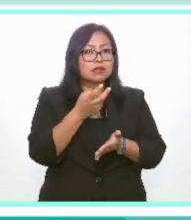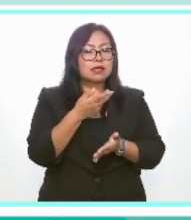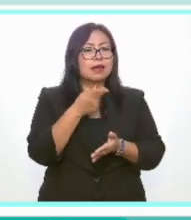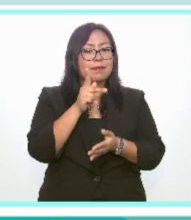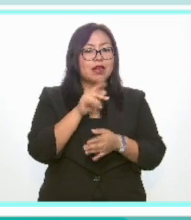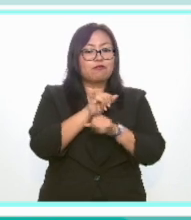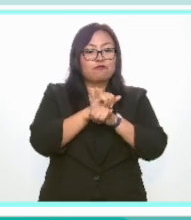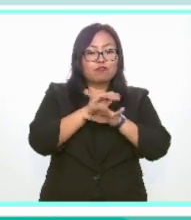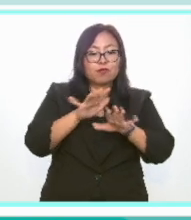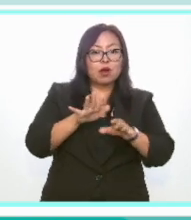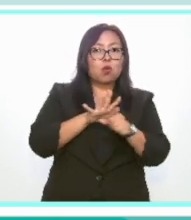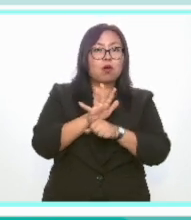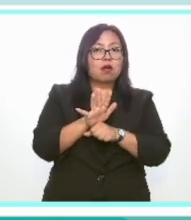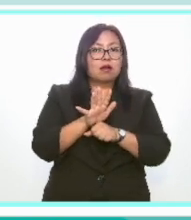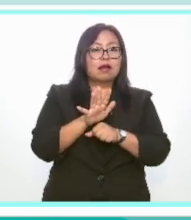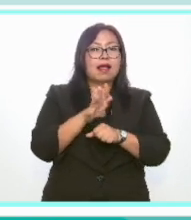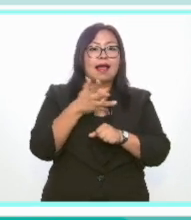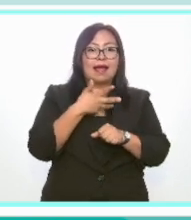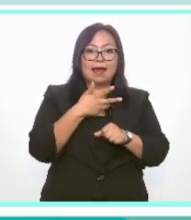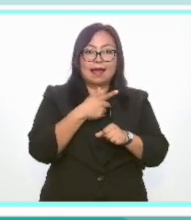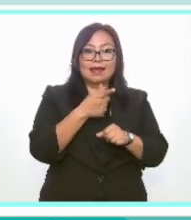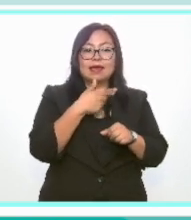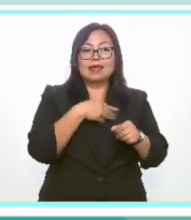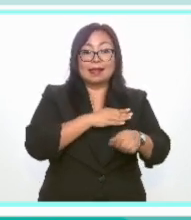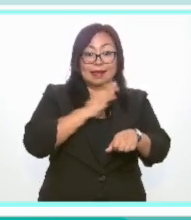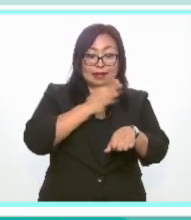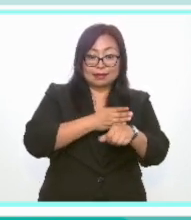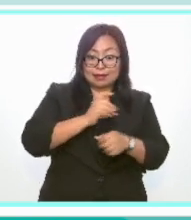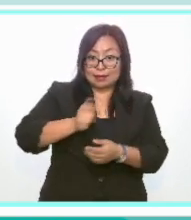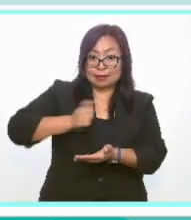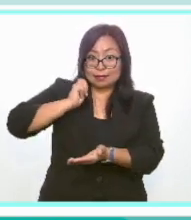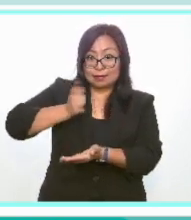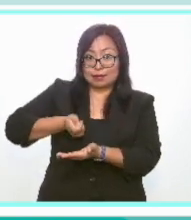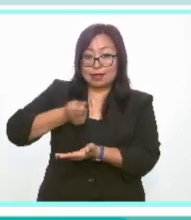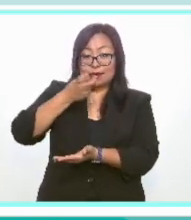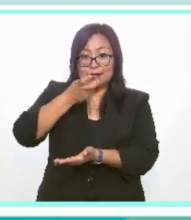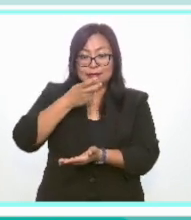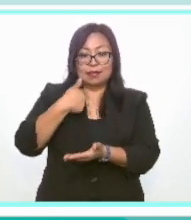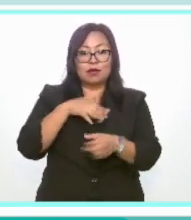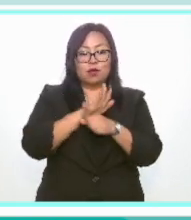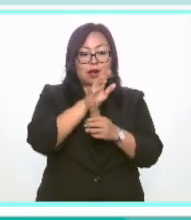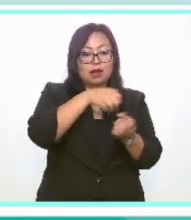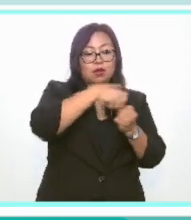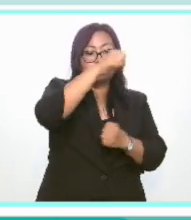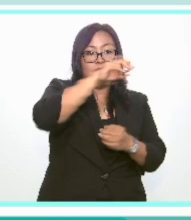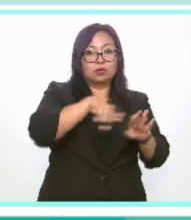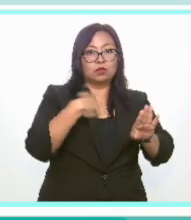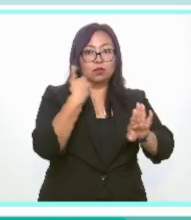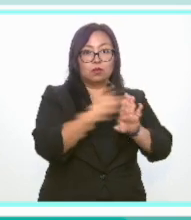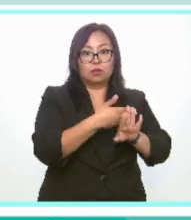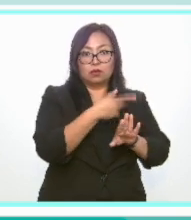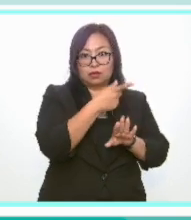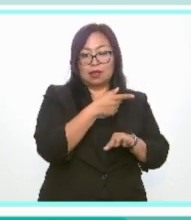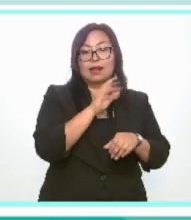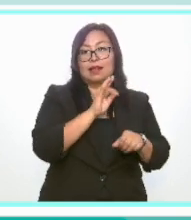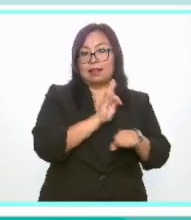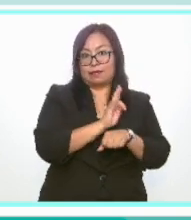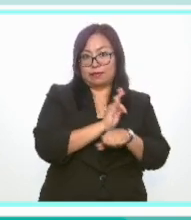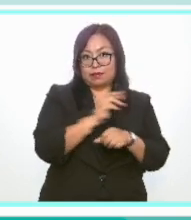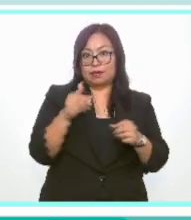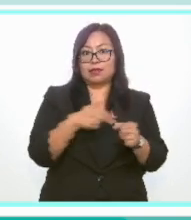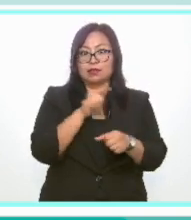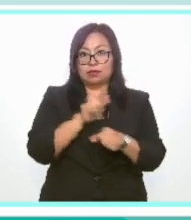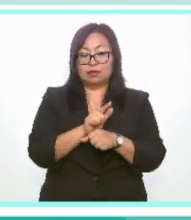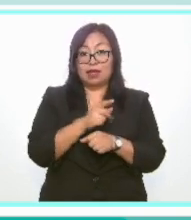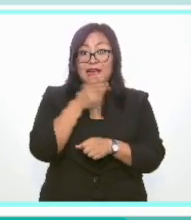informe de cumplimiento de la sentencia recaída en la acción de inconstitucionalidad de referencia esto